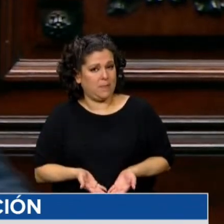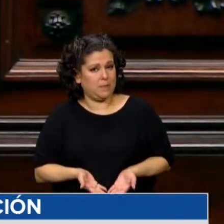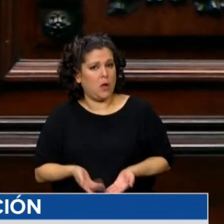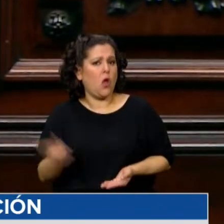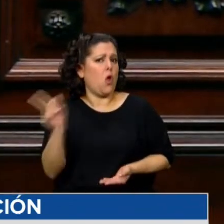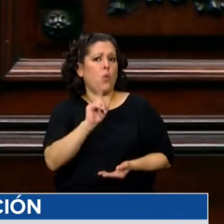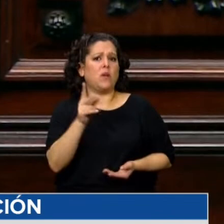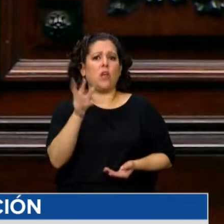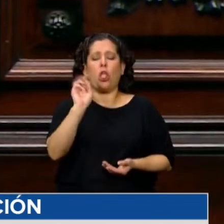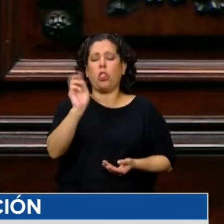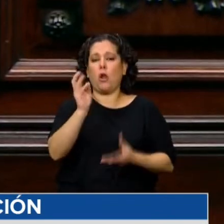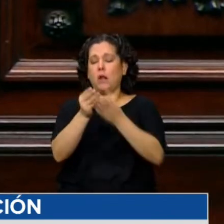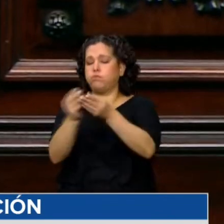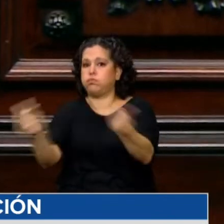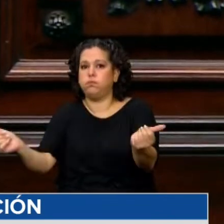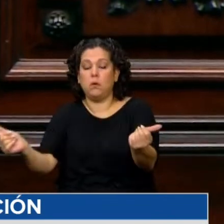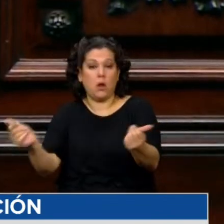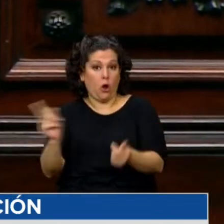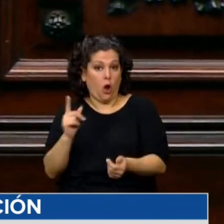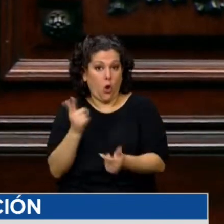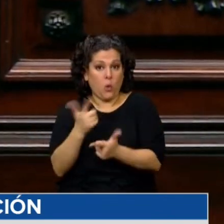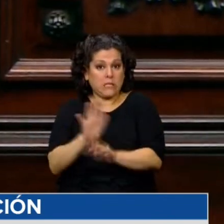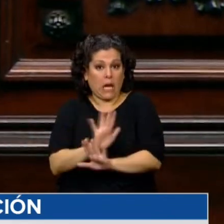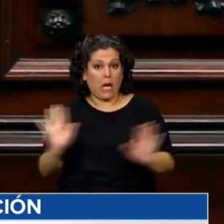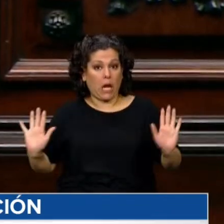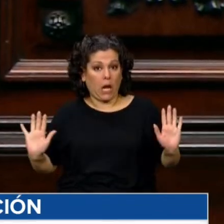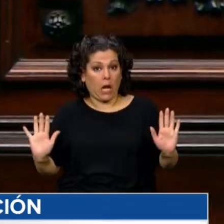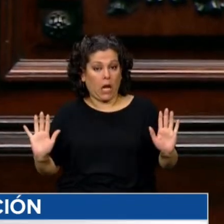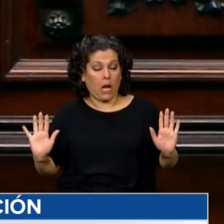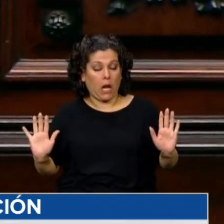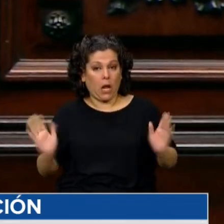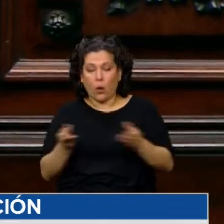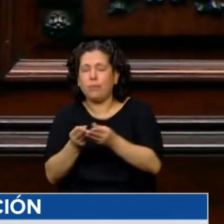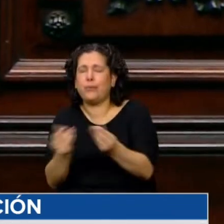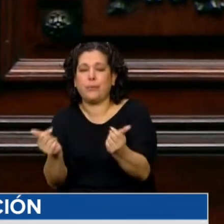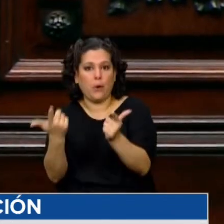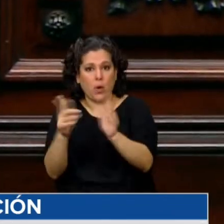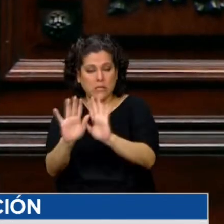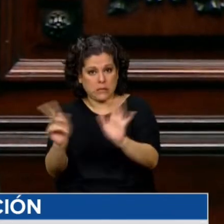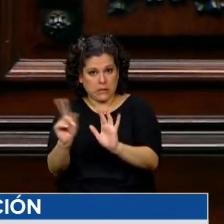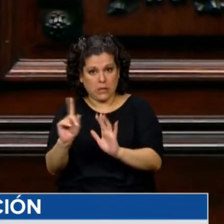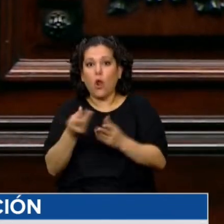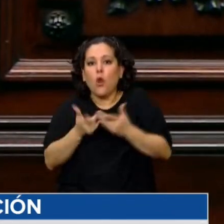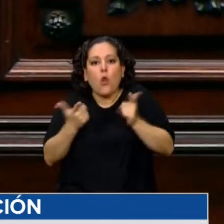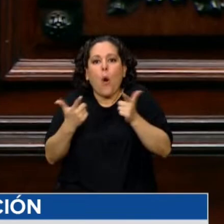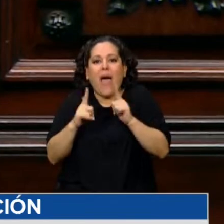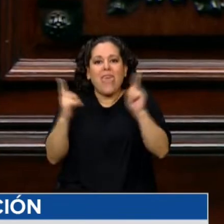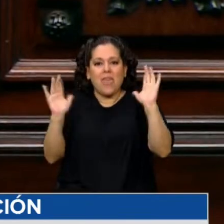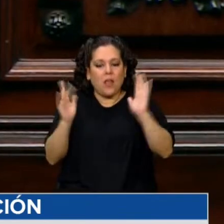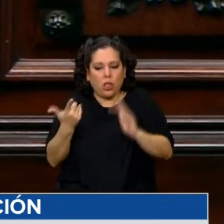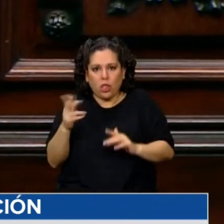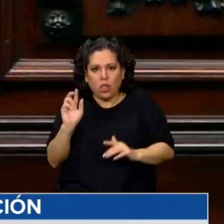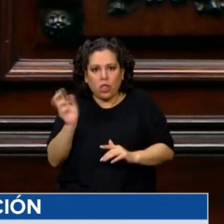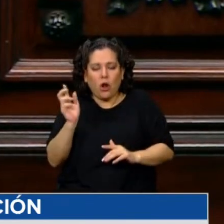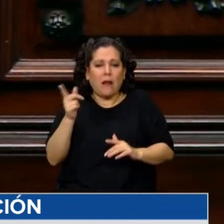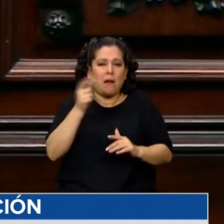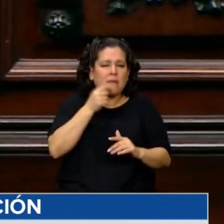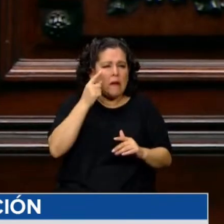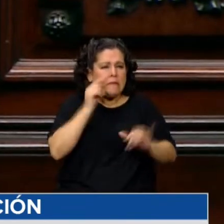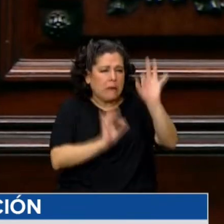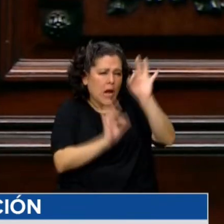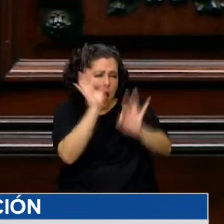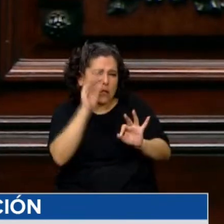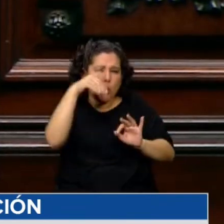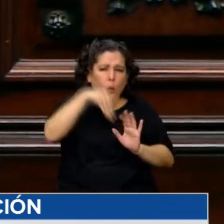que los dólares se fumaron, no están. Y cuando uno mira todas las curvas que quiere mirar de la economía y demás, se